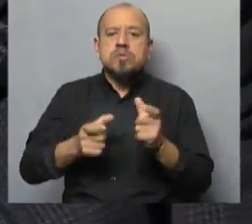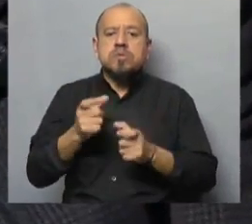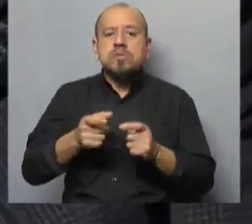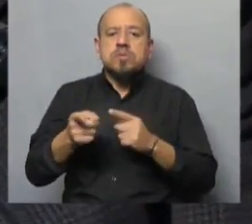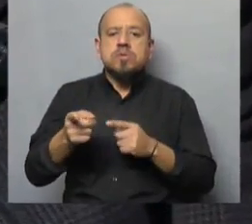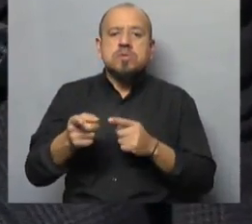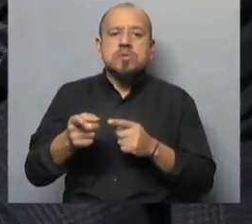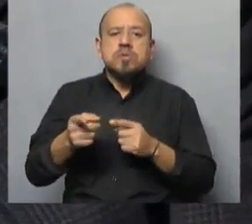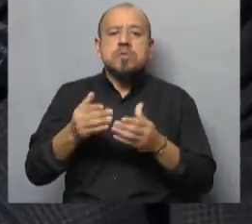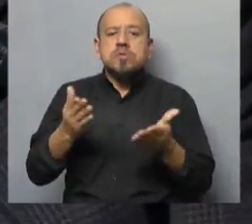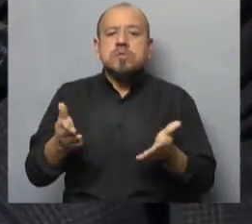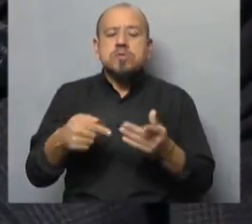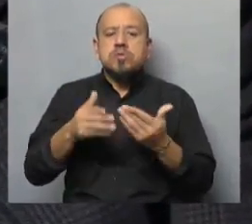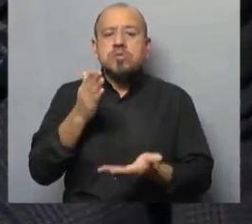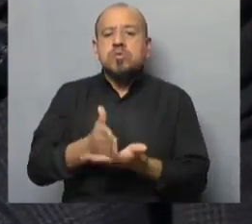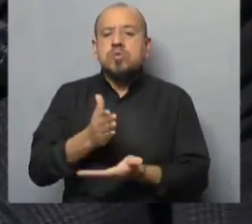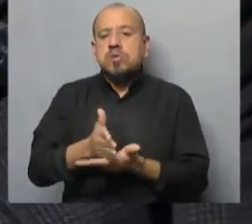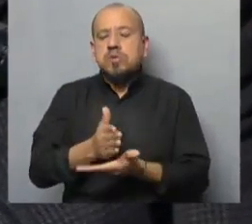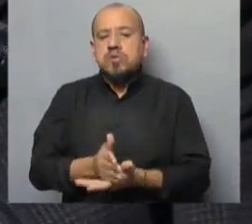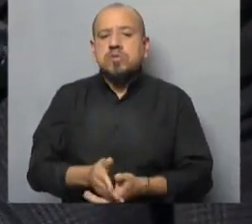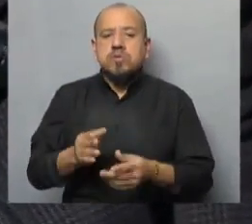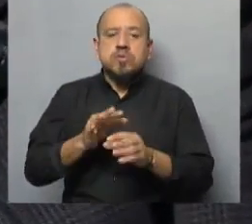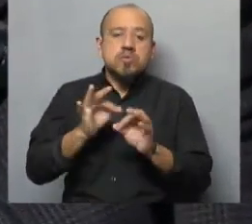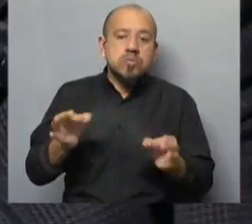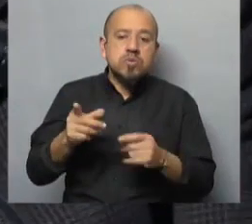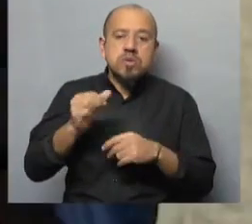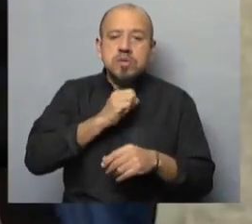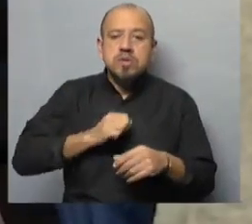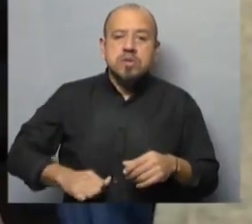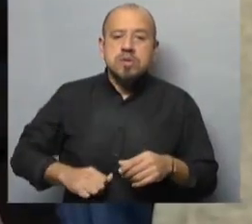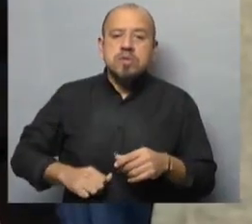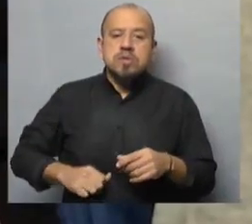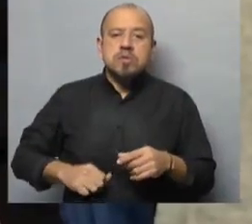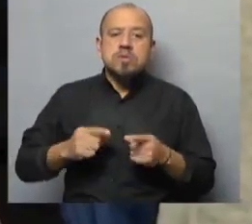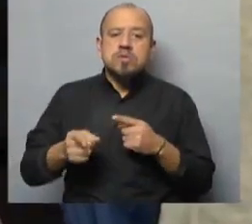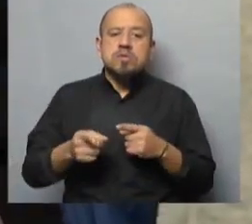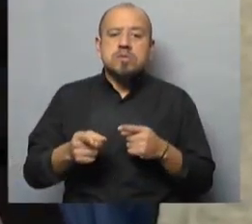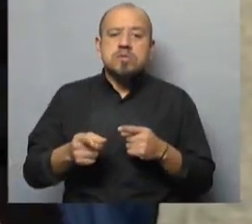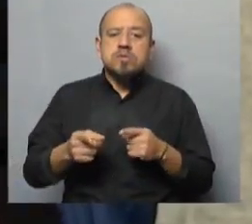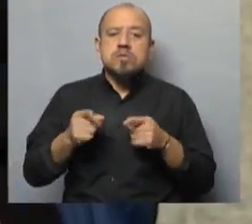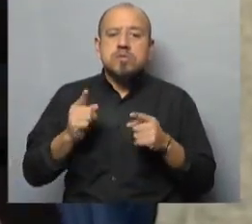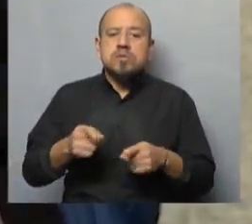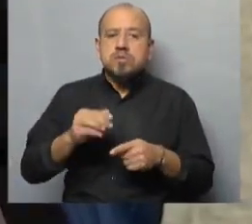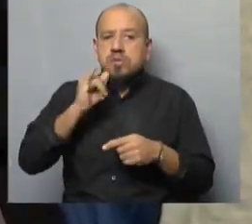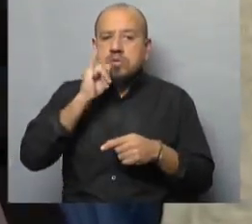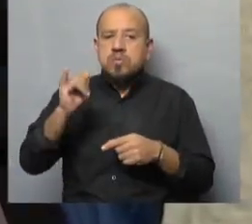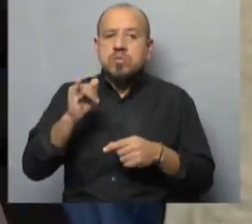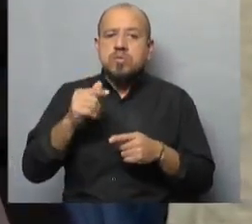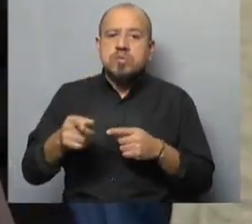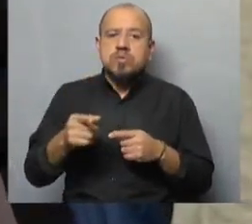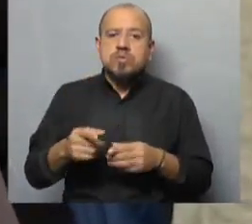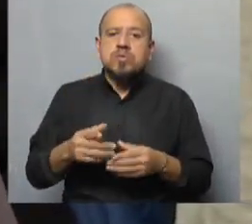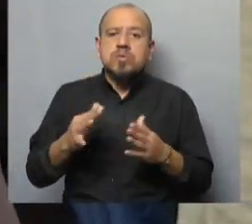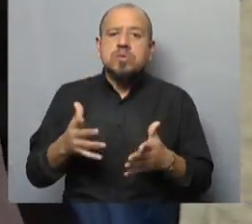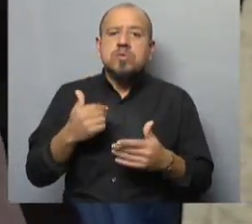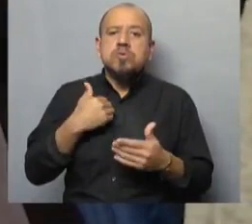encuentran vulnerados sus derechos por la acción o la omisión del estado eso es lo que venimos a denunciar y por lo